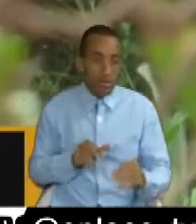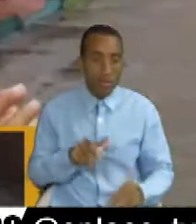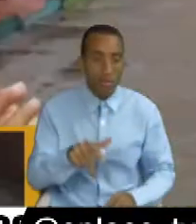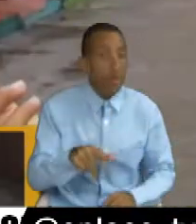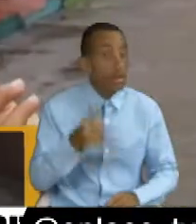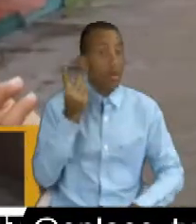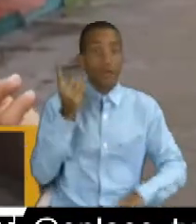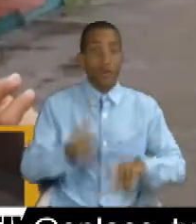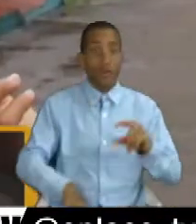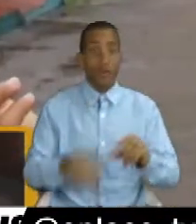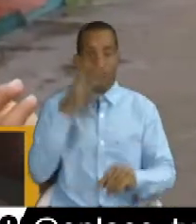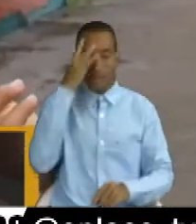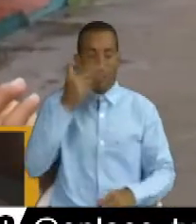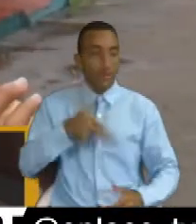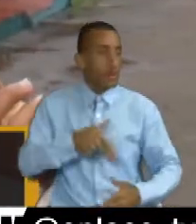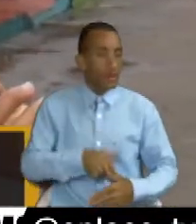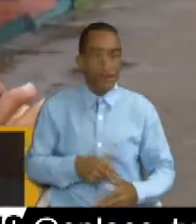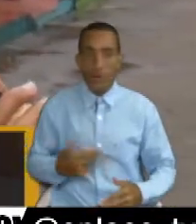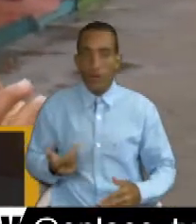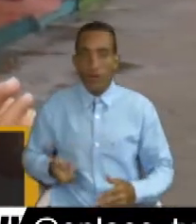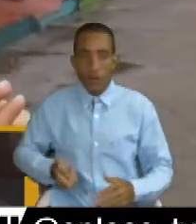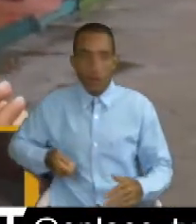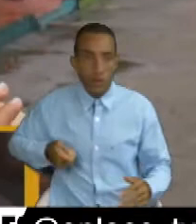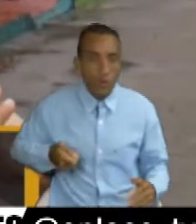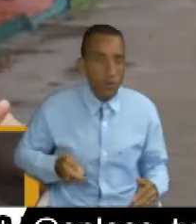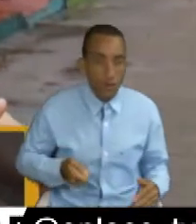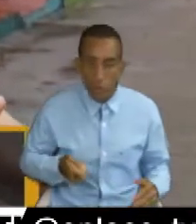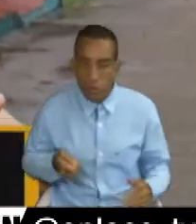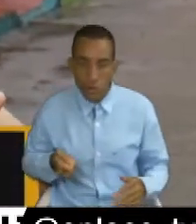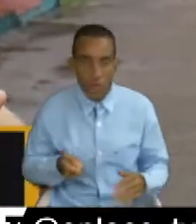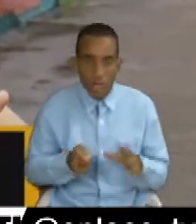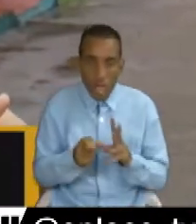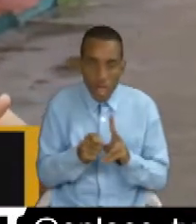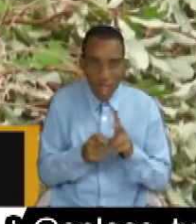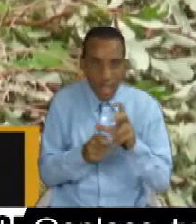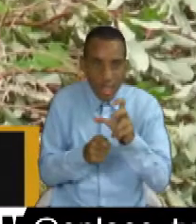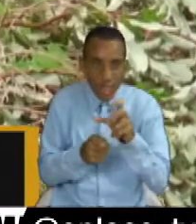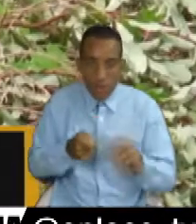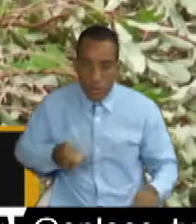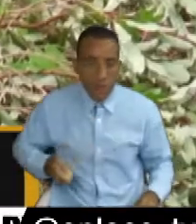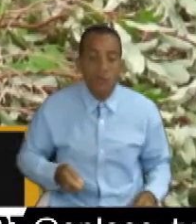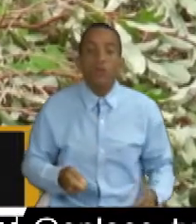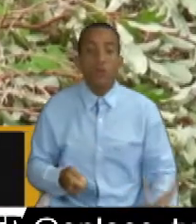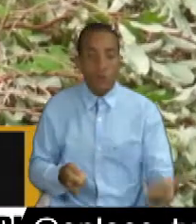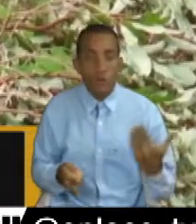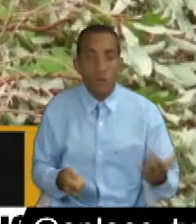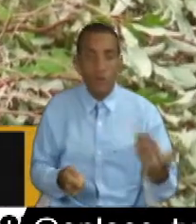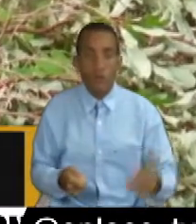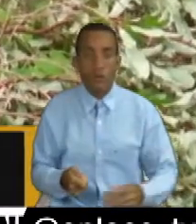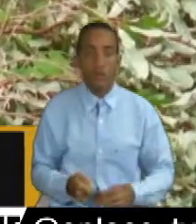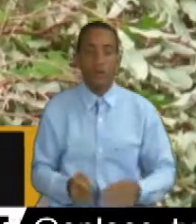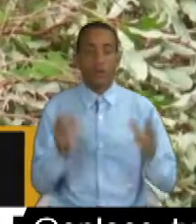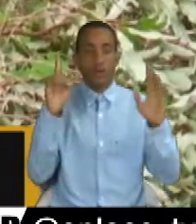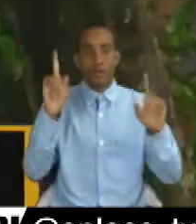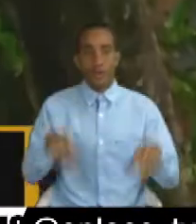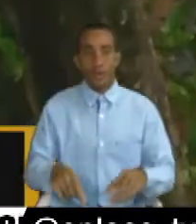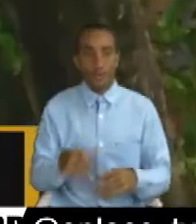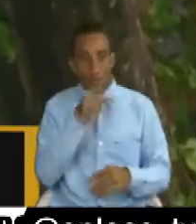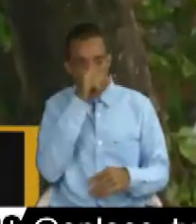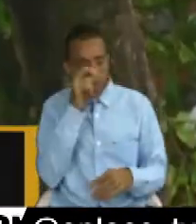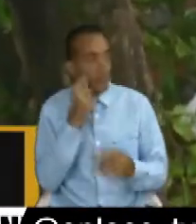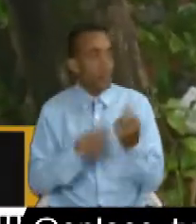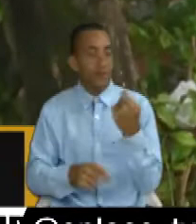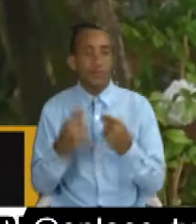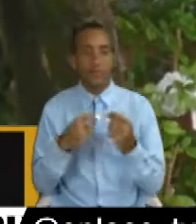porque andan armados con cuchillos oxidados y están atracando a las personas. También en este sector el microtráfico a plena luz del